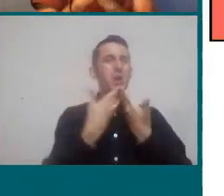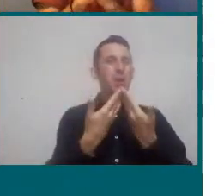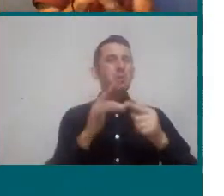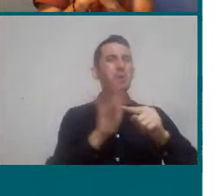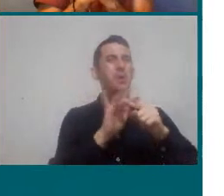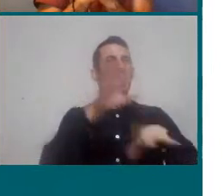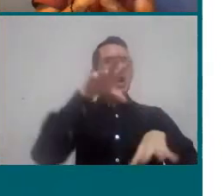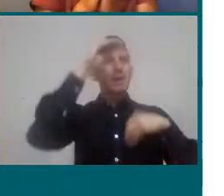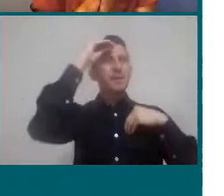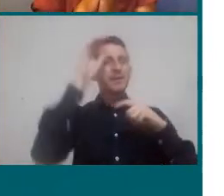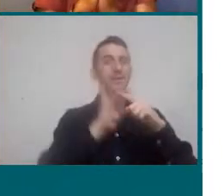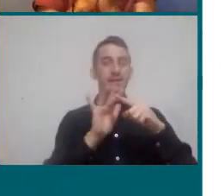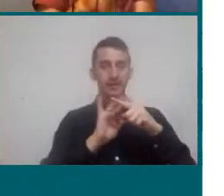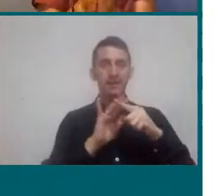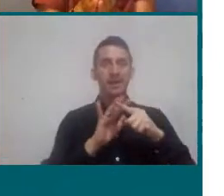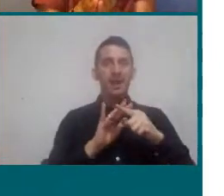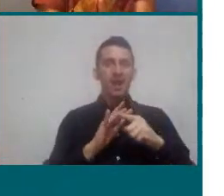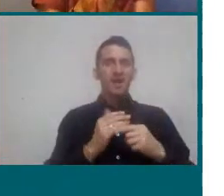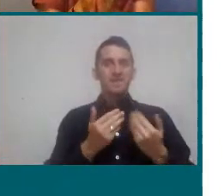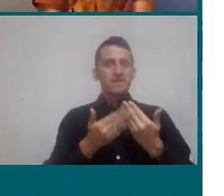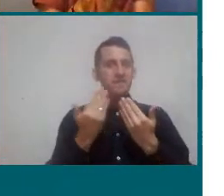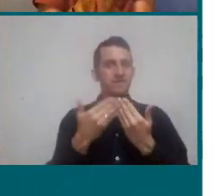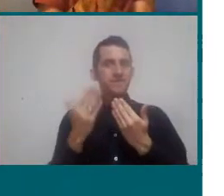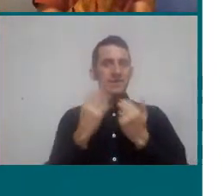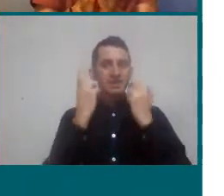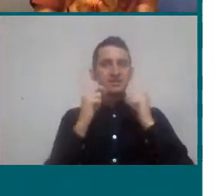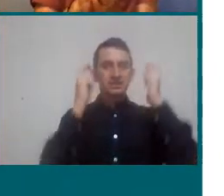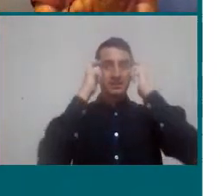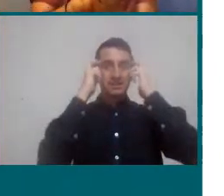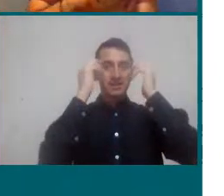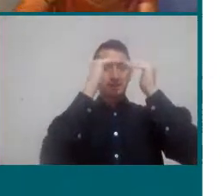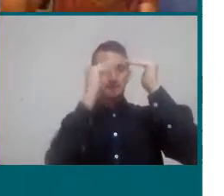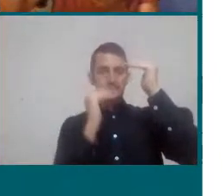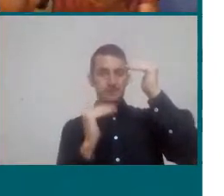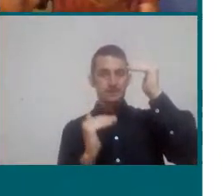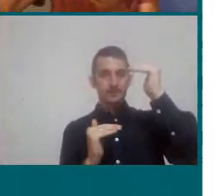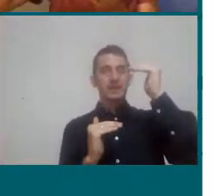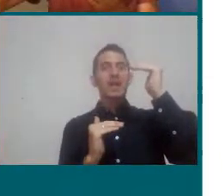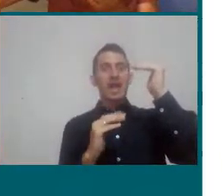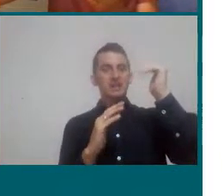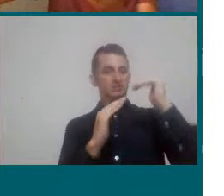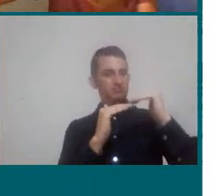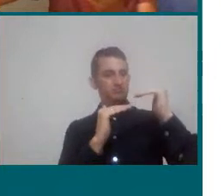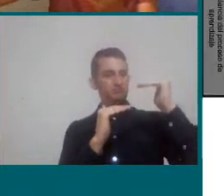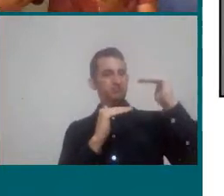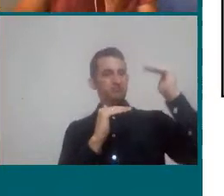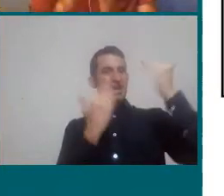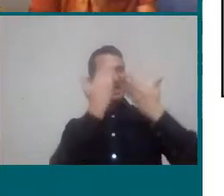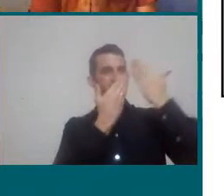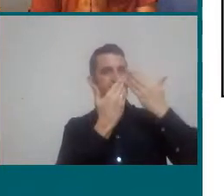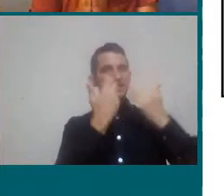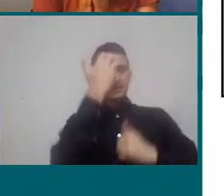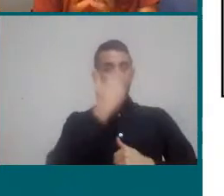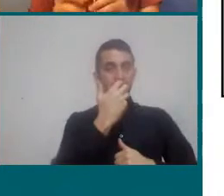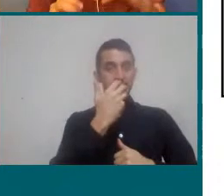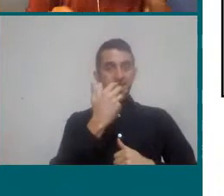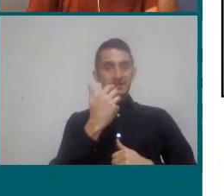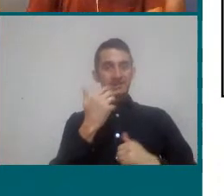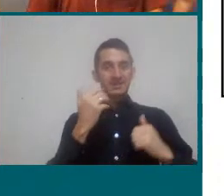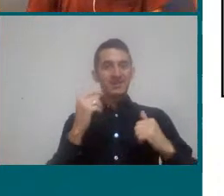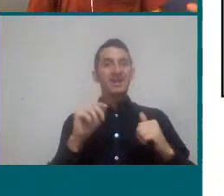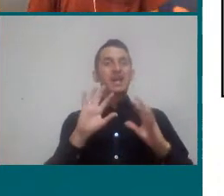más sencillos, son operaciones cognitivas de orden inferior, y luego tiene un nivel más complejo, analizar, evaluar, crear. Y luego tiene niveles